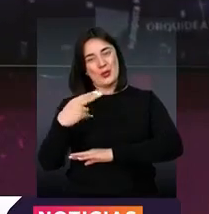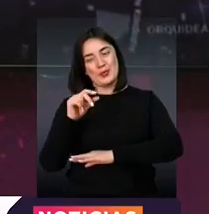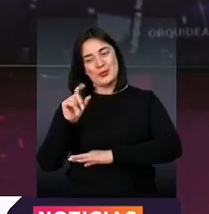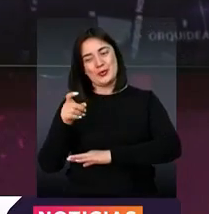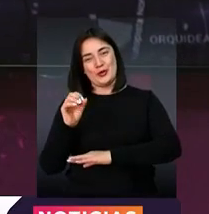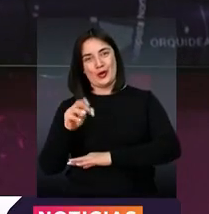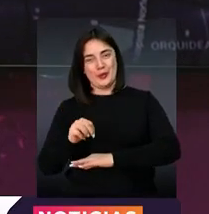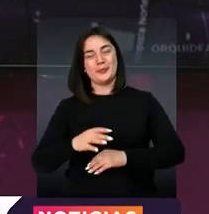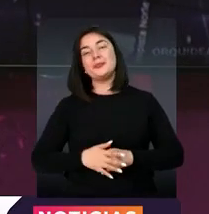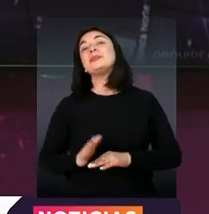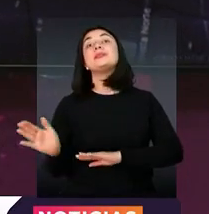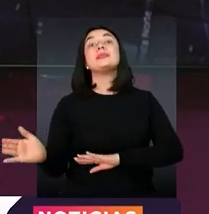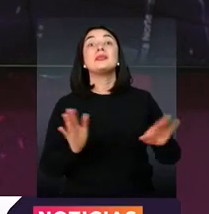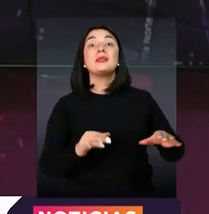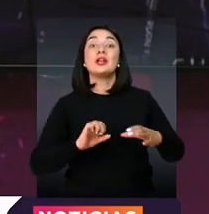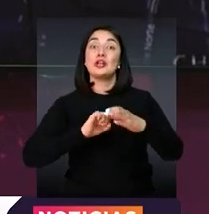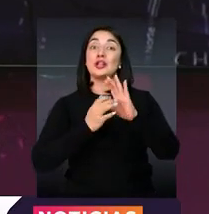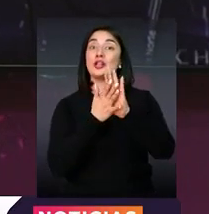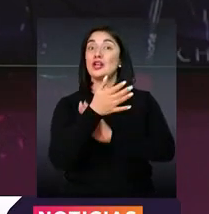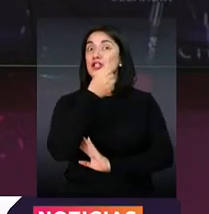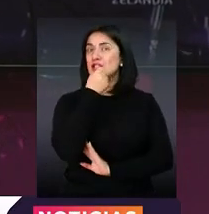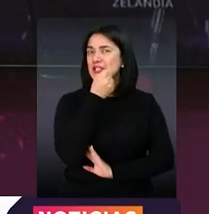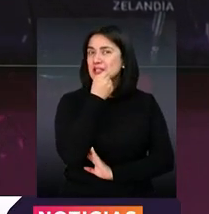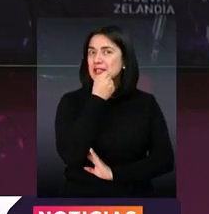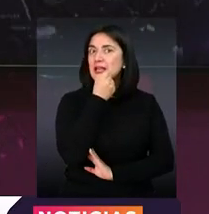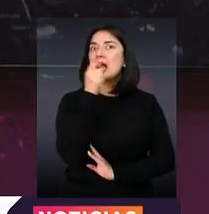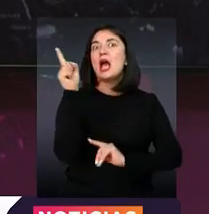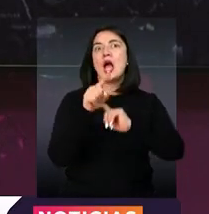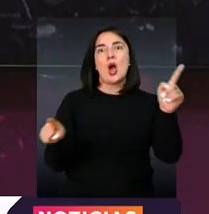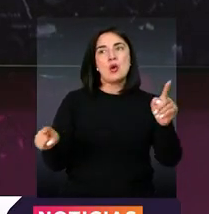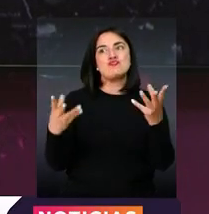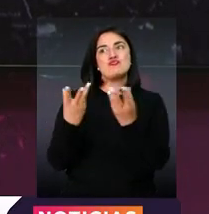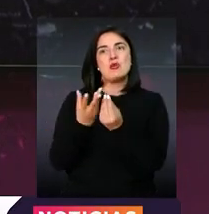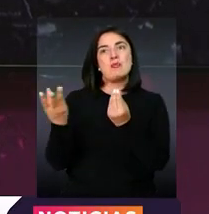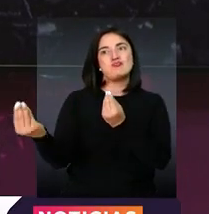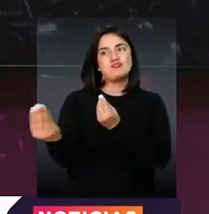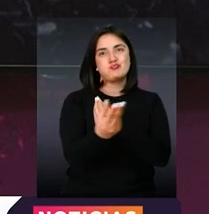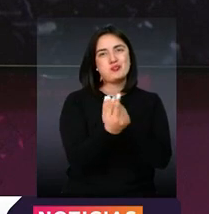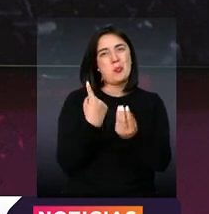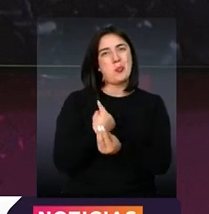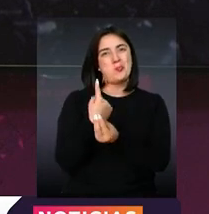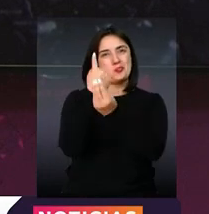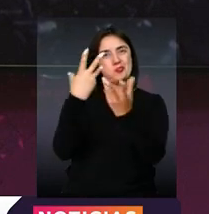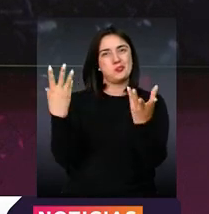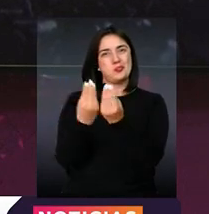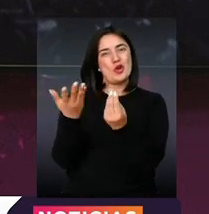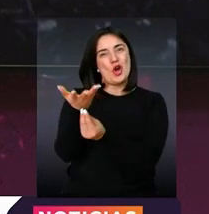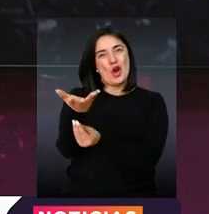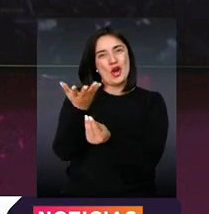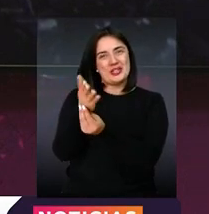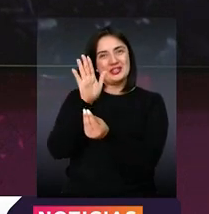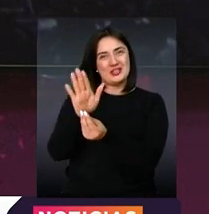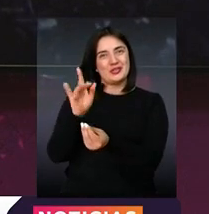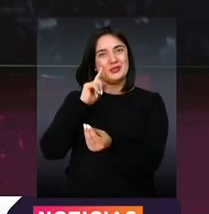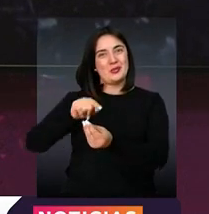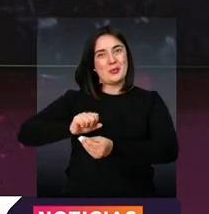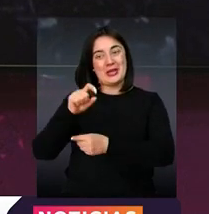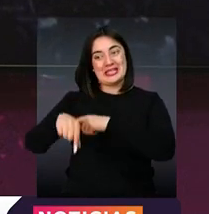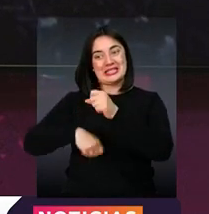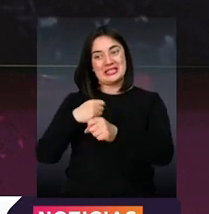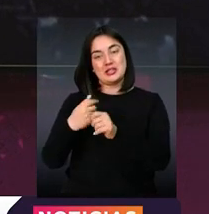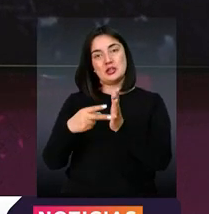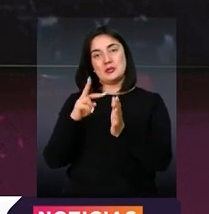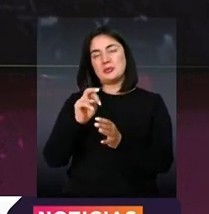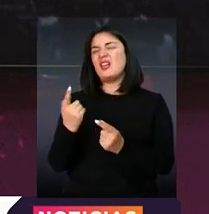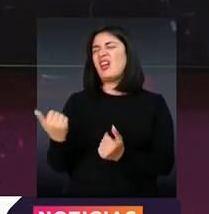en noticias capital seguimos destacando los retos que tienen las distintas bancadas del consejo de bogotá para este año 2021 hoy el